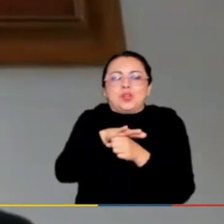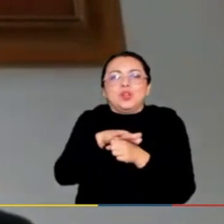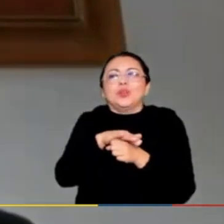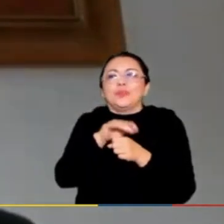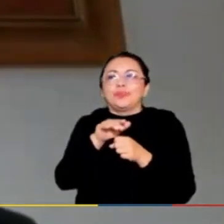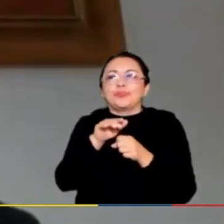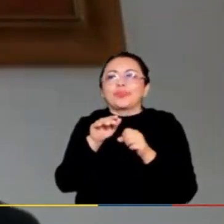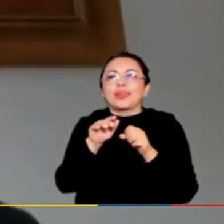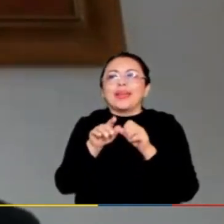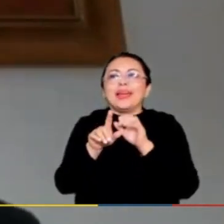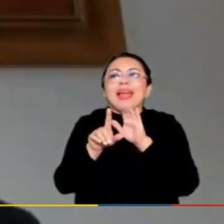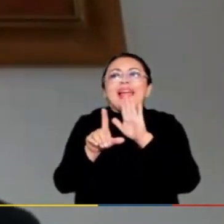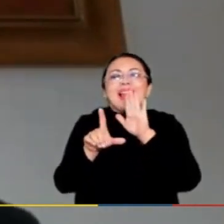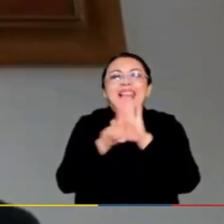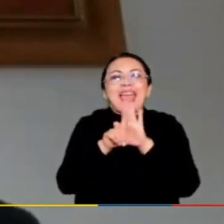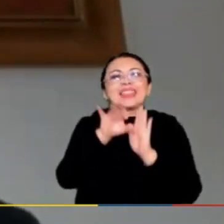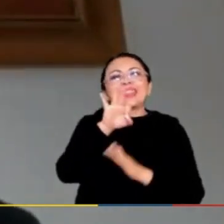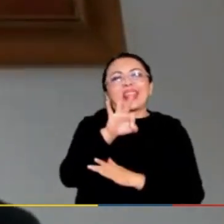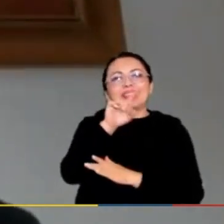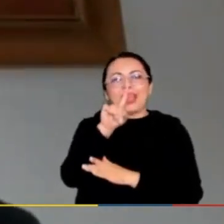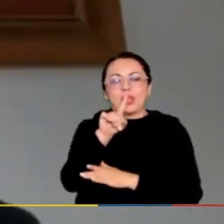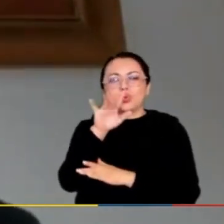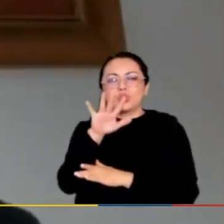SC 3159 del 2022, y pues